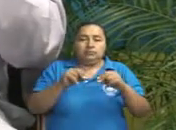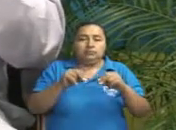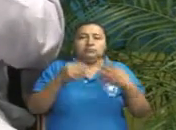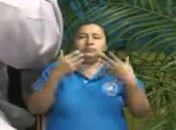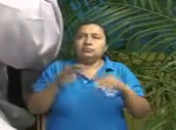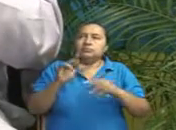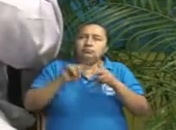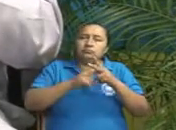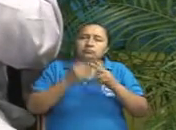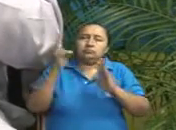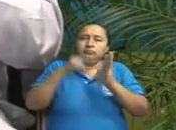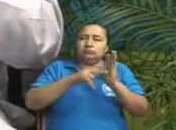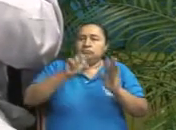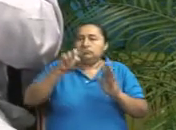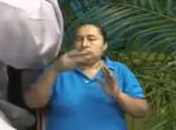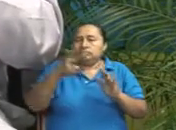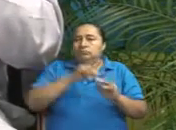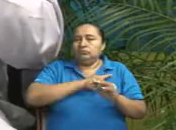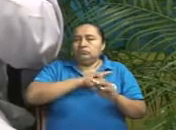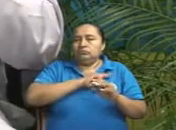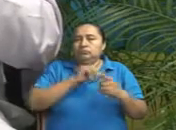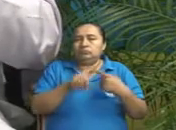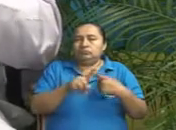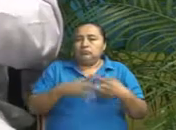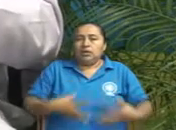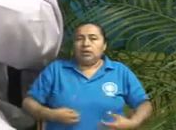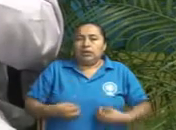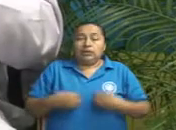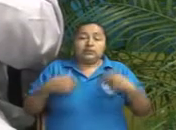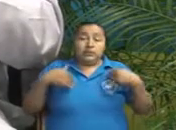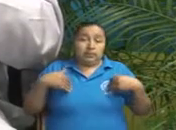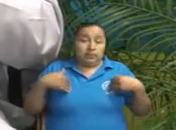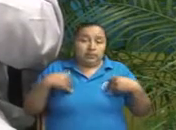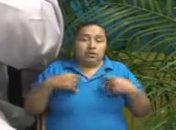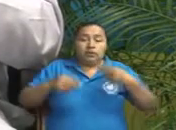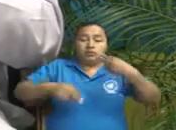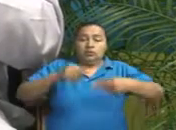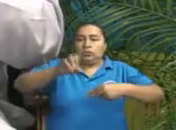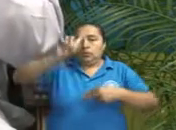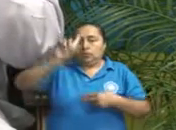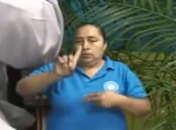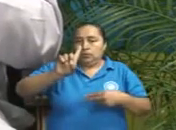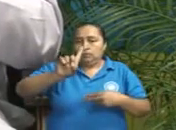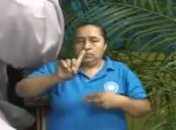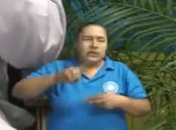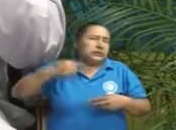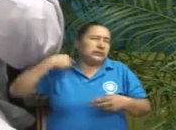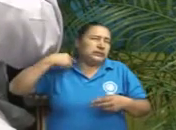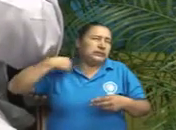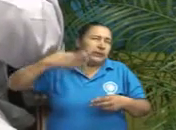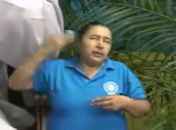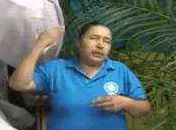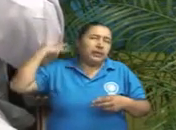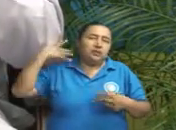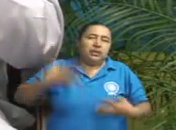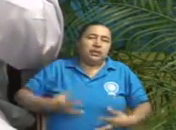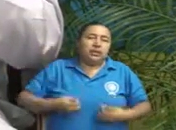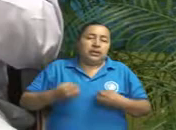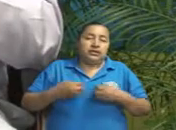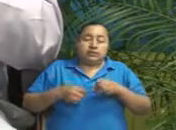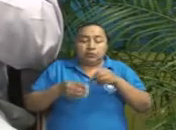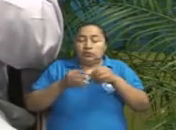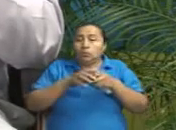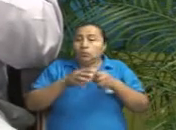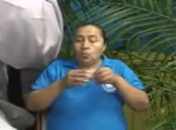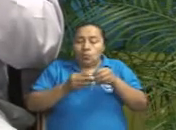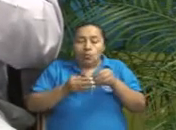el 2018 a la fecha, es el cáncer de mama, que ocupa el número uno. Históricamente era el cáncer del cuello uterino,